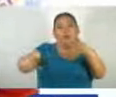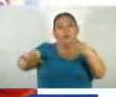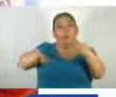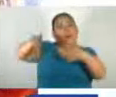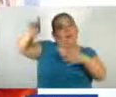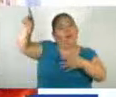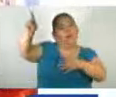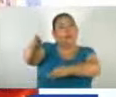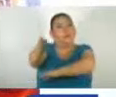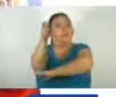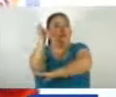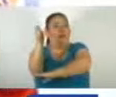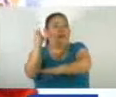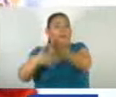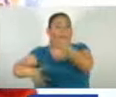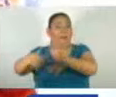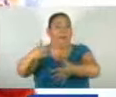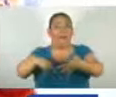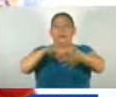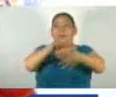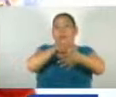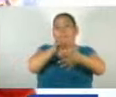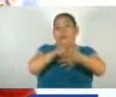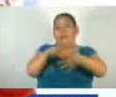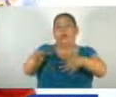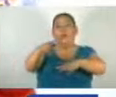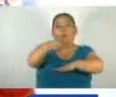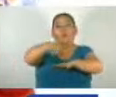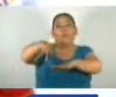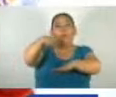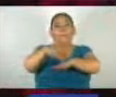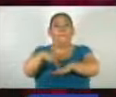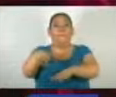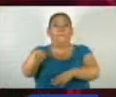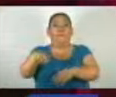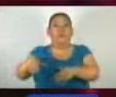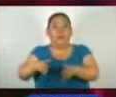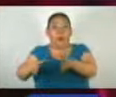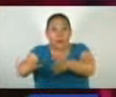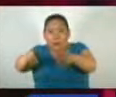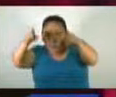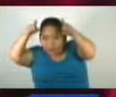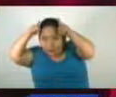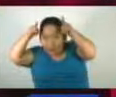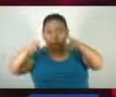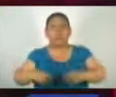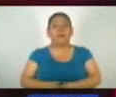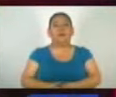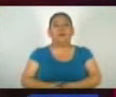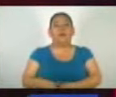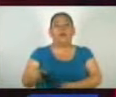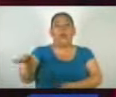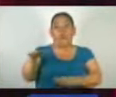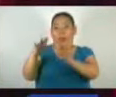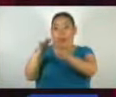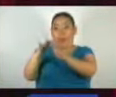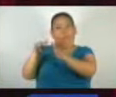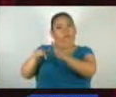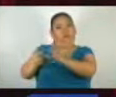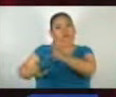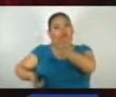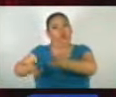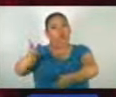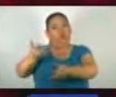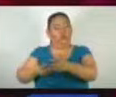de la Libertad; y en quinto lugar, nuestro Parque Natural Balboa. Mientras que los incendios estructurales también muestran